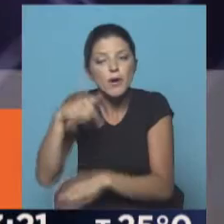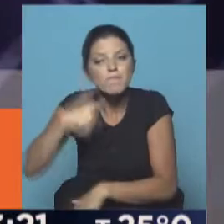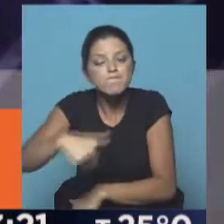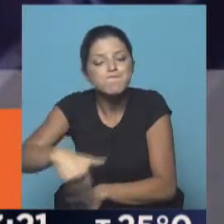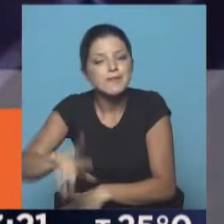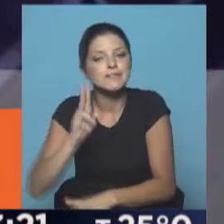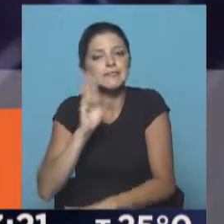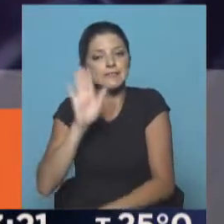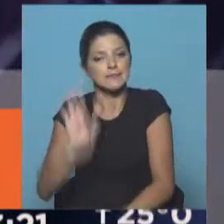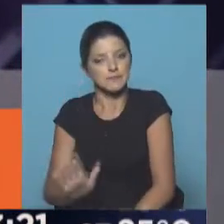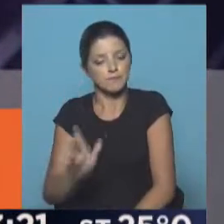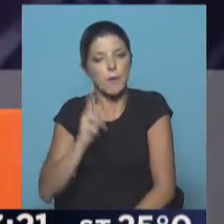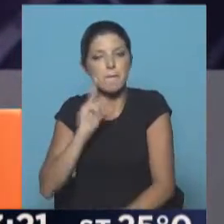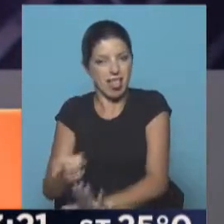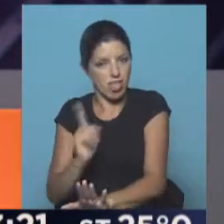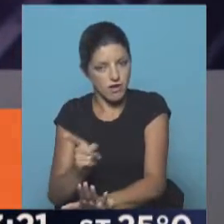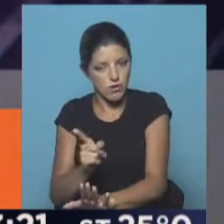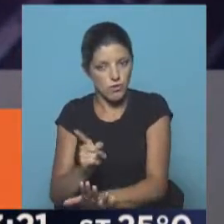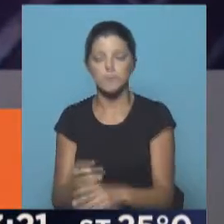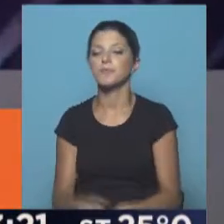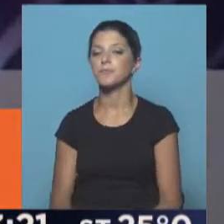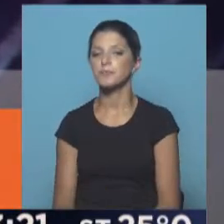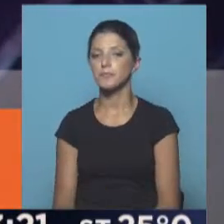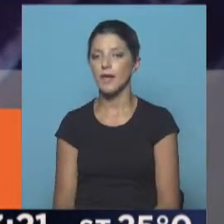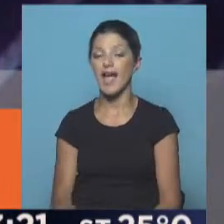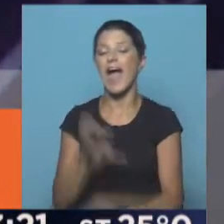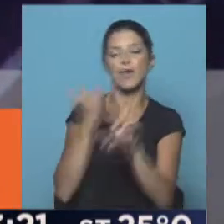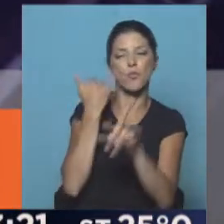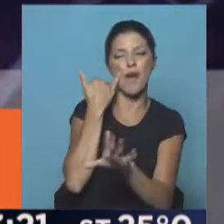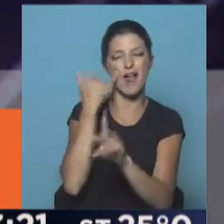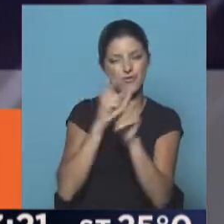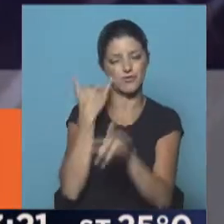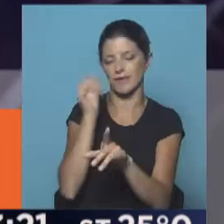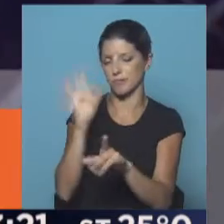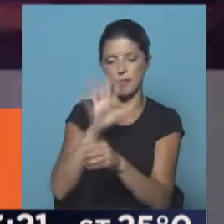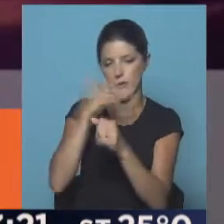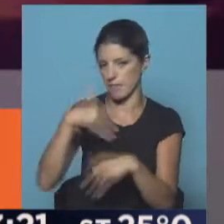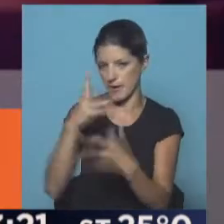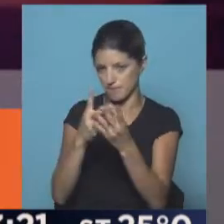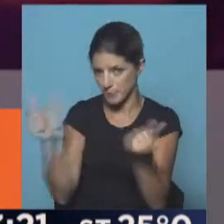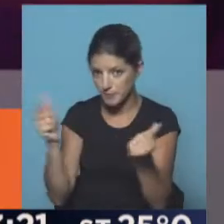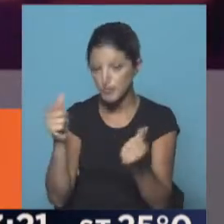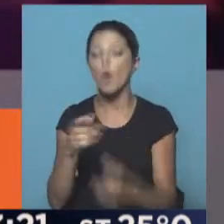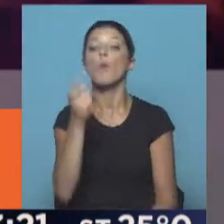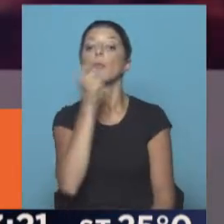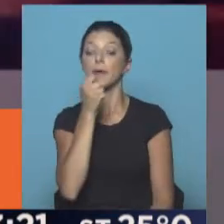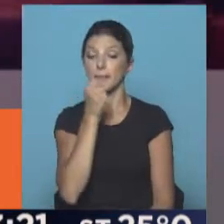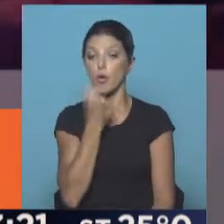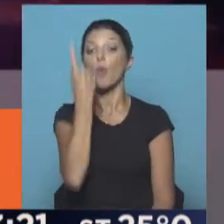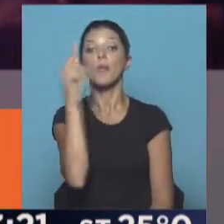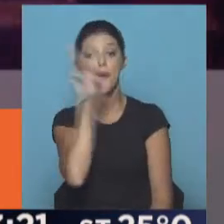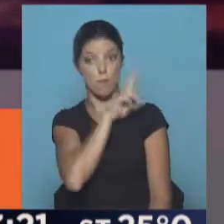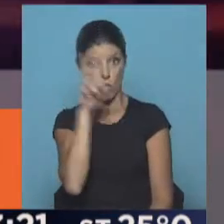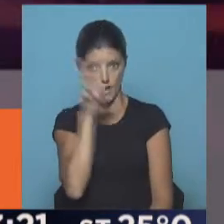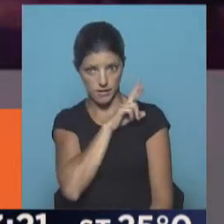amenazados cuando en algunos casos no están ya directamente conculcados. Claro. Quiero decir, el derecho de una mujer